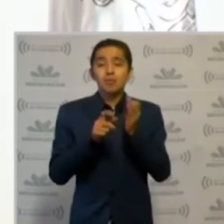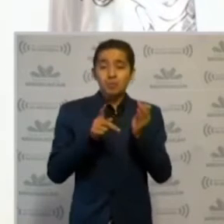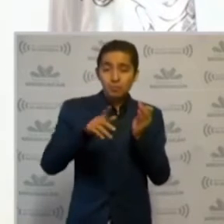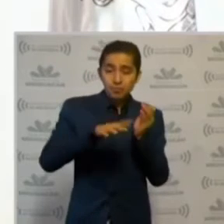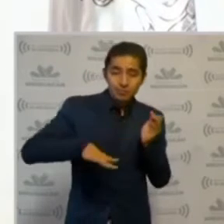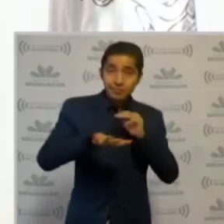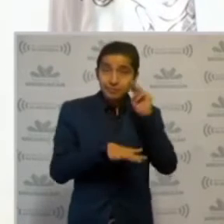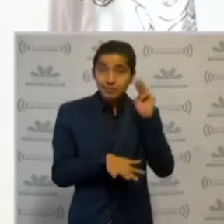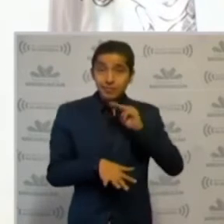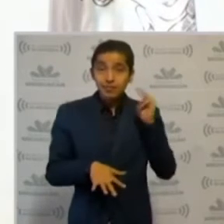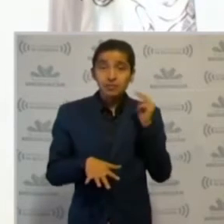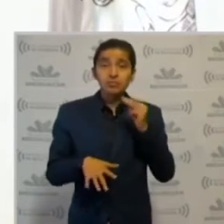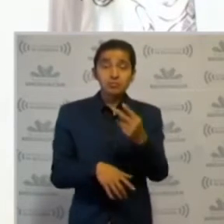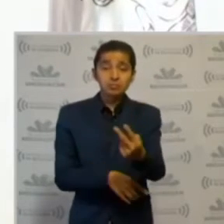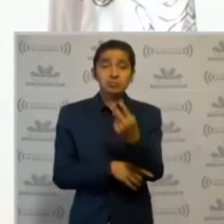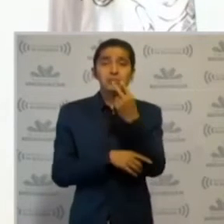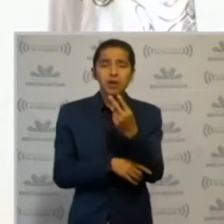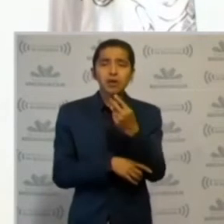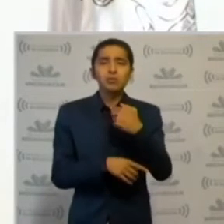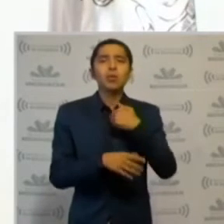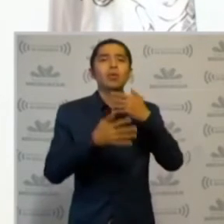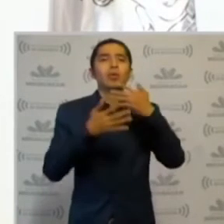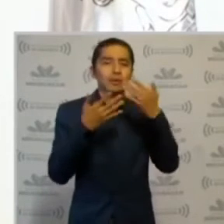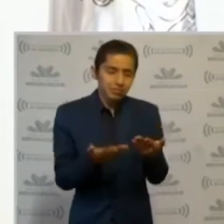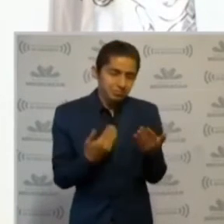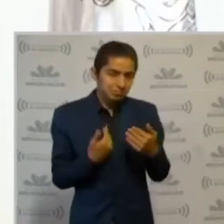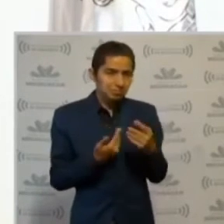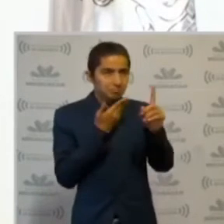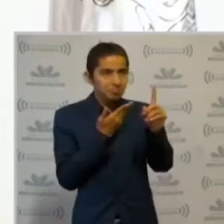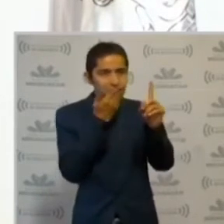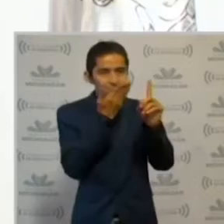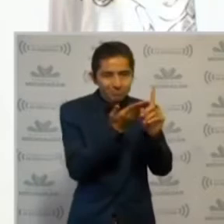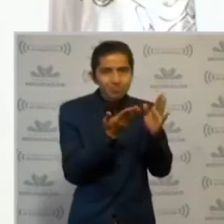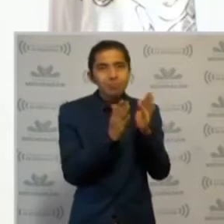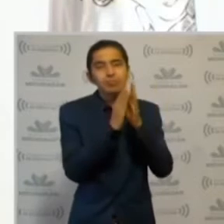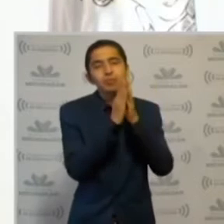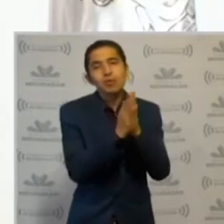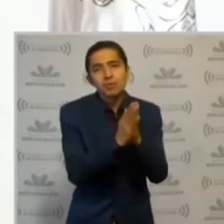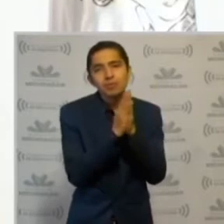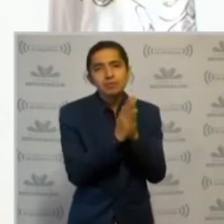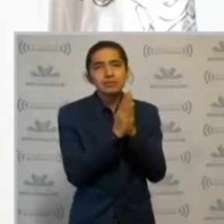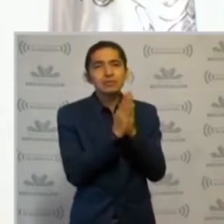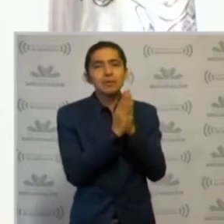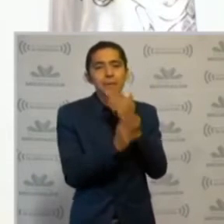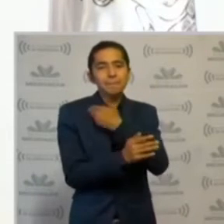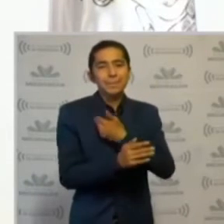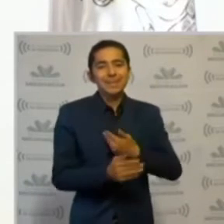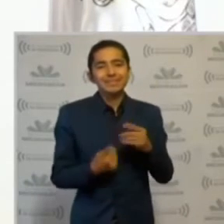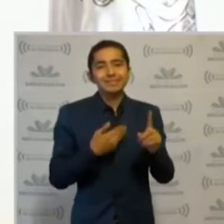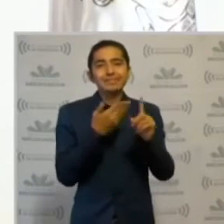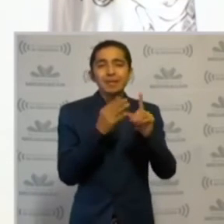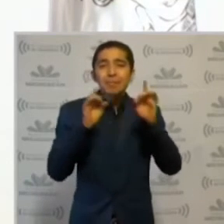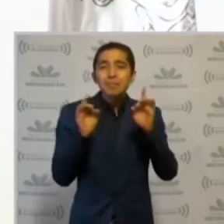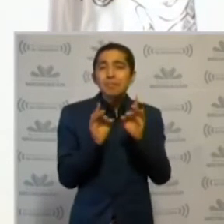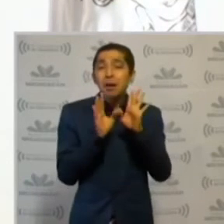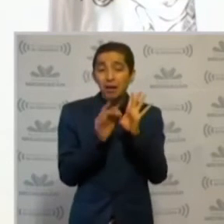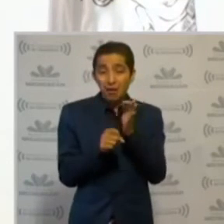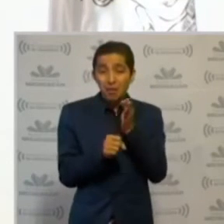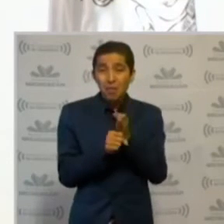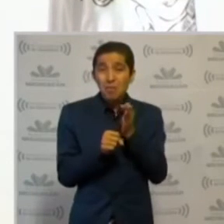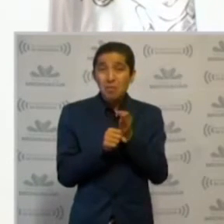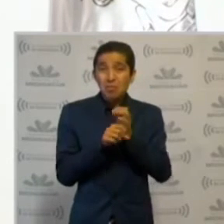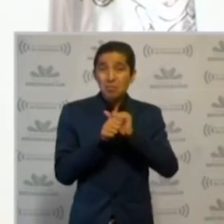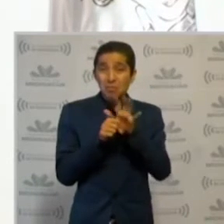pueblo de Michoacán, le hago una respetuosa solicitud del tamaño que amerita la emergencia